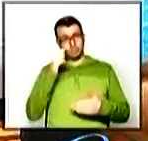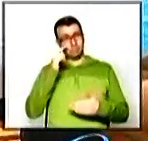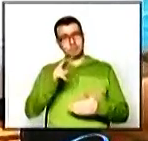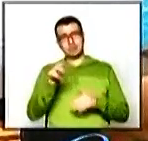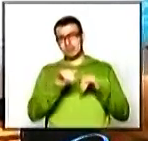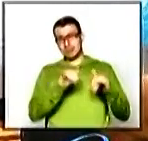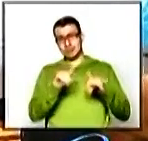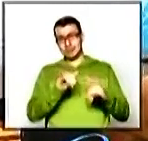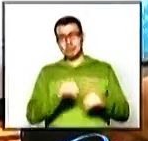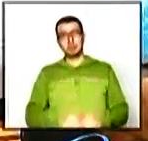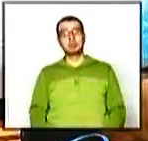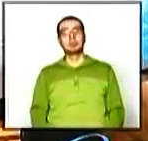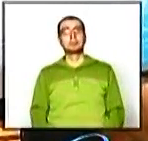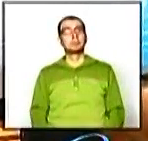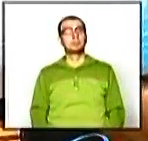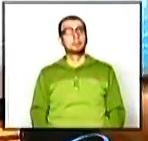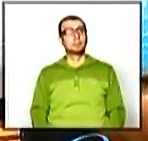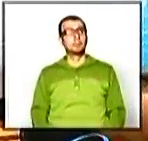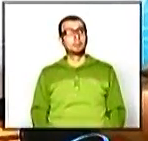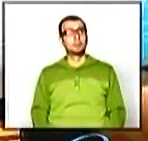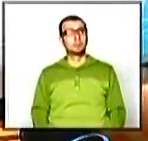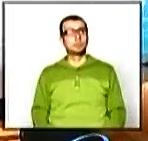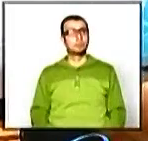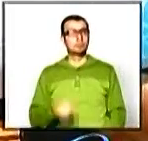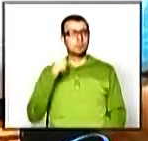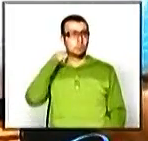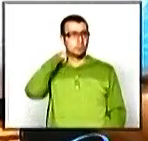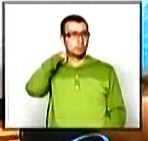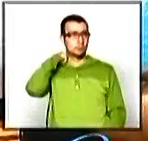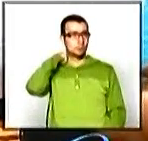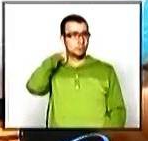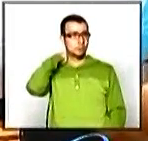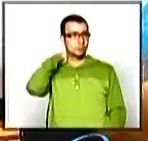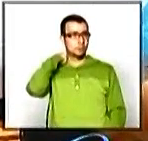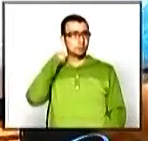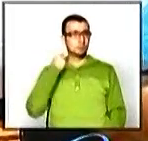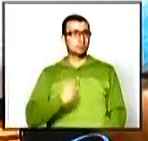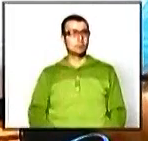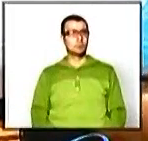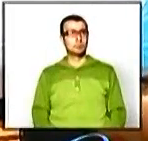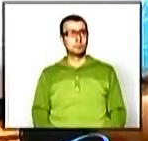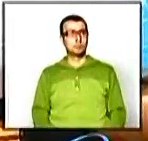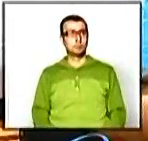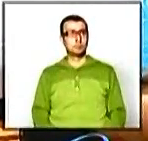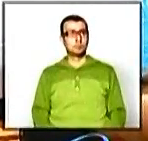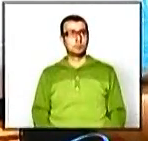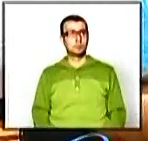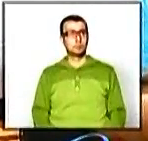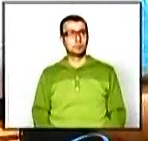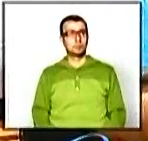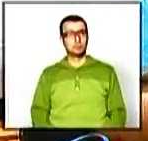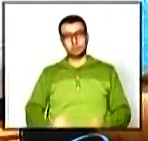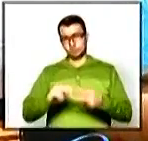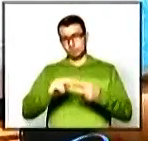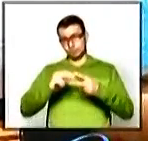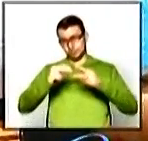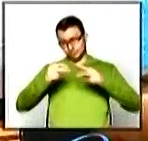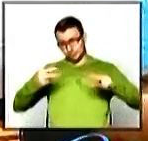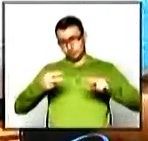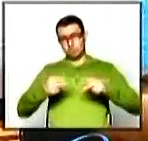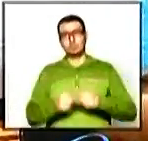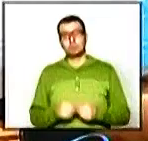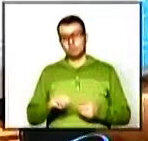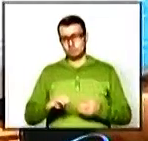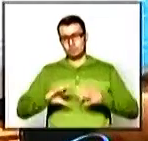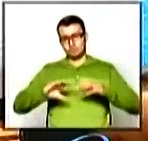la cadera y el antebrazo derecho está presionando el hombro y parte del pectoral en sentido contrario, para generar un ajuste por